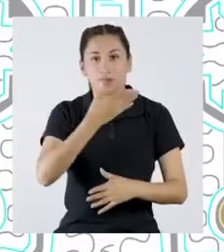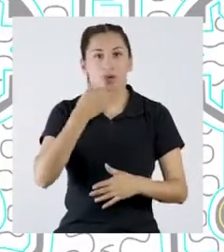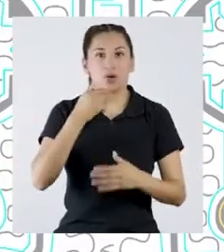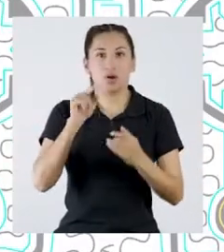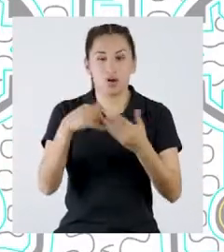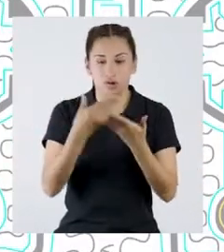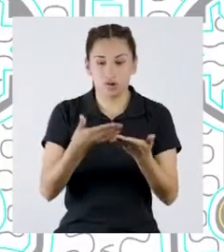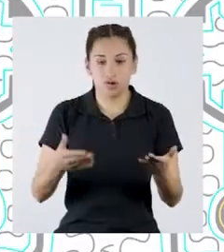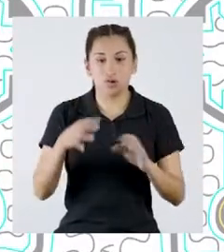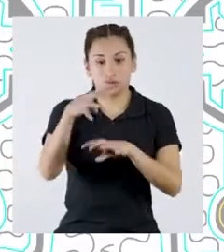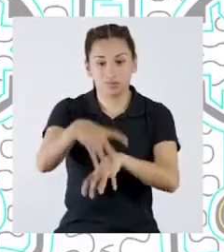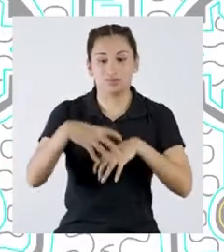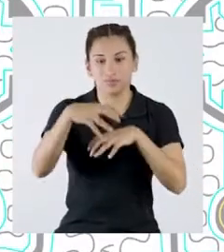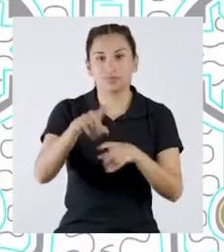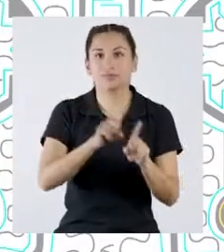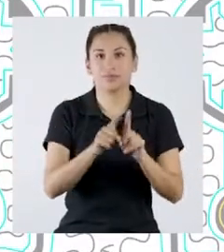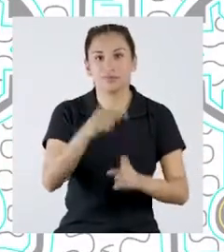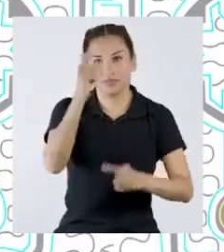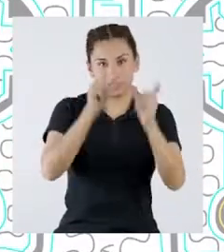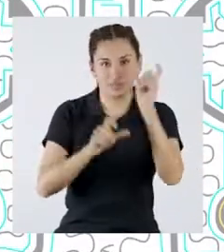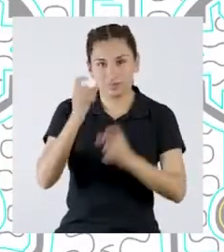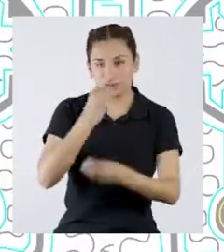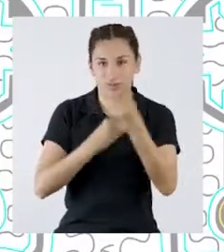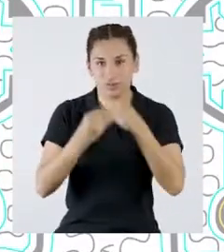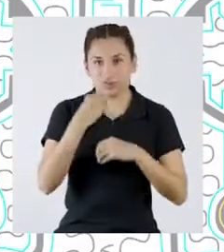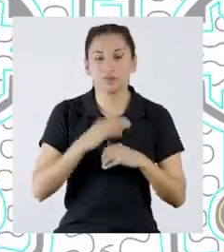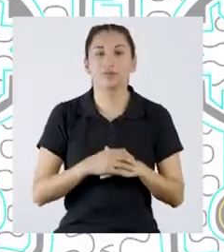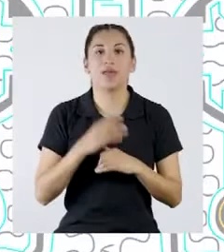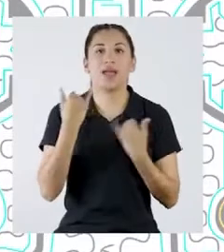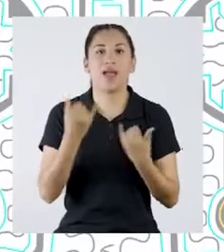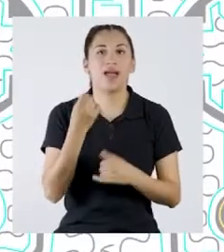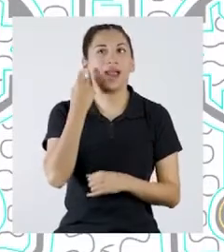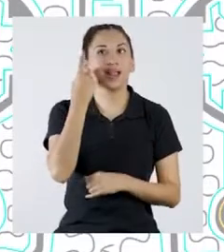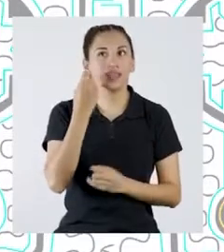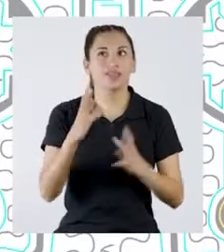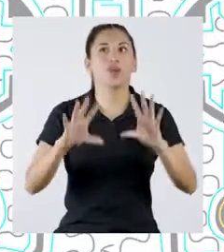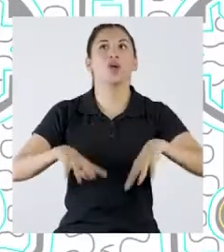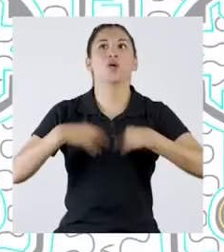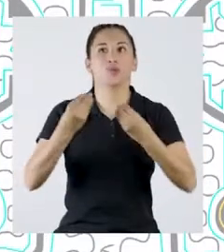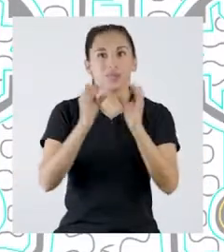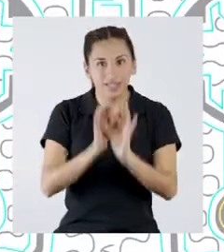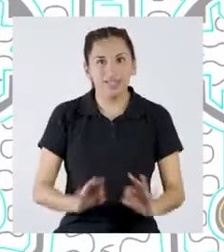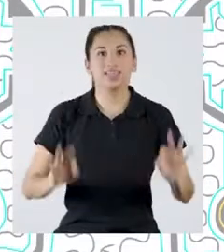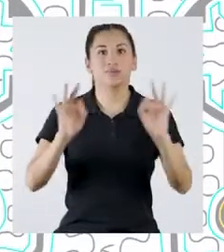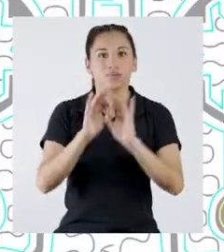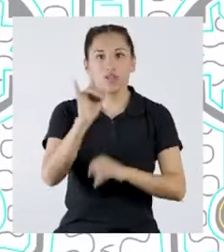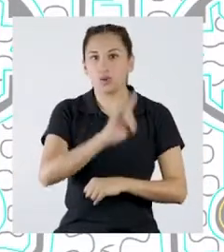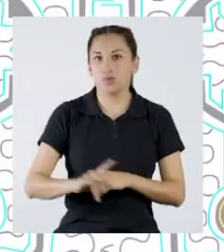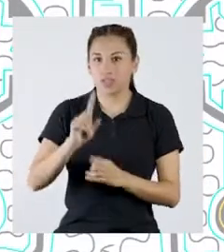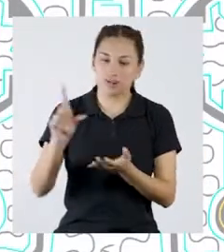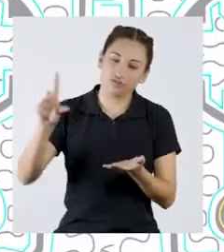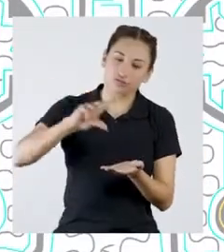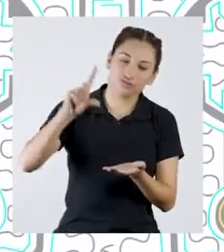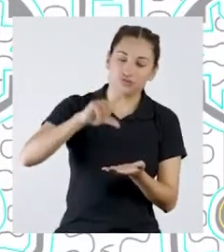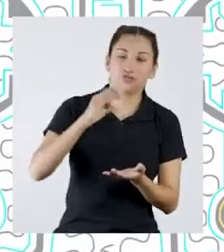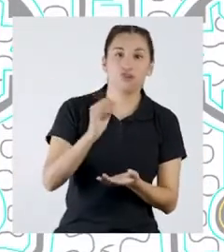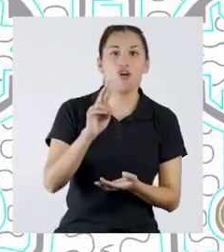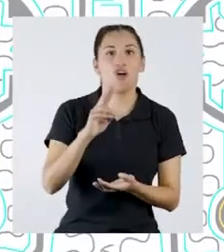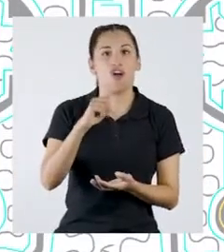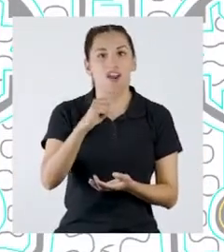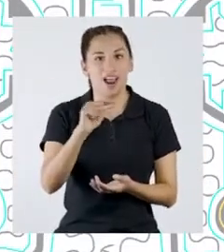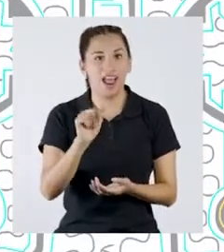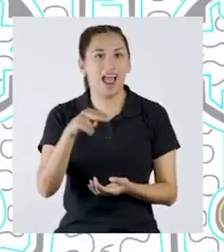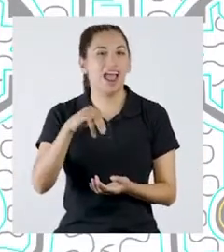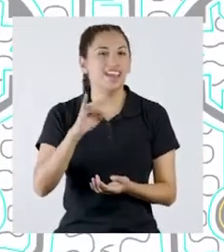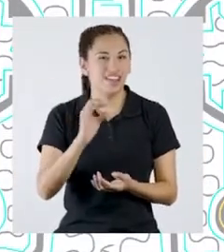calidad de vida de los productores y consumidores. Ya comprendo por qué es importante utilizar fertilizantes